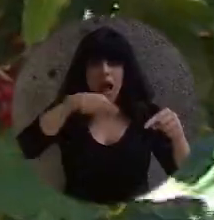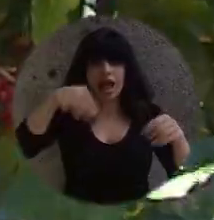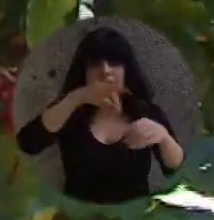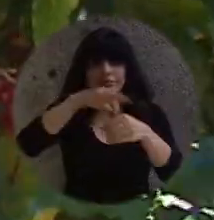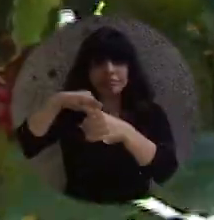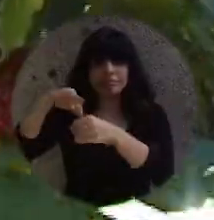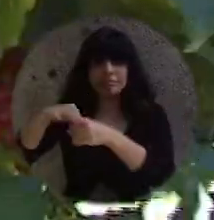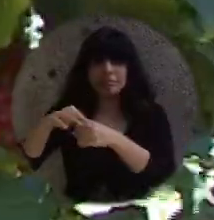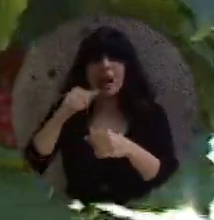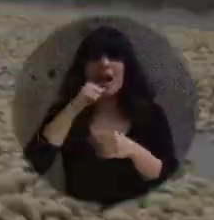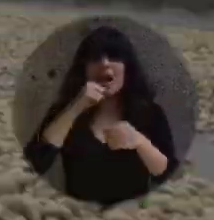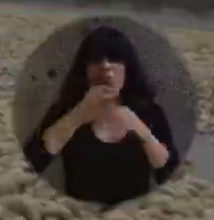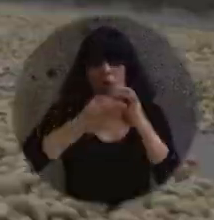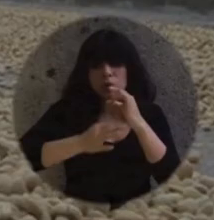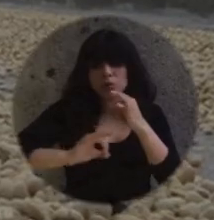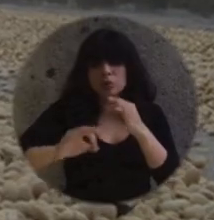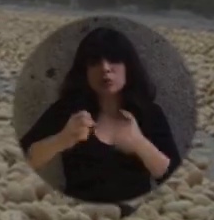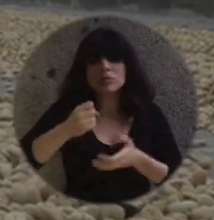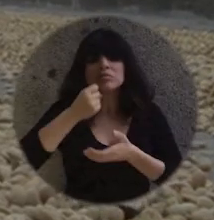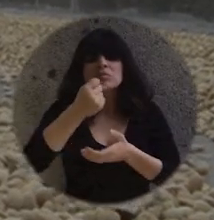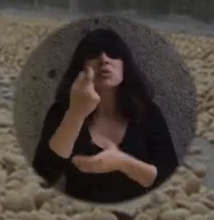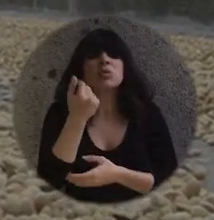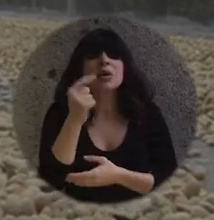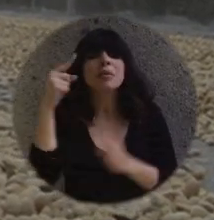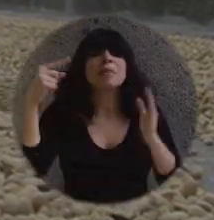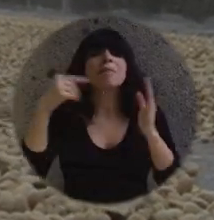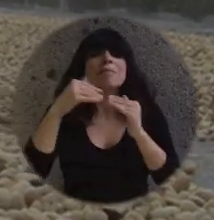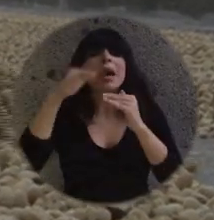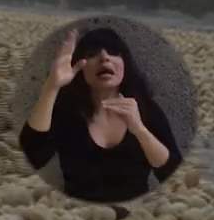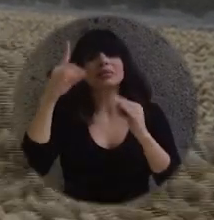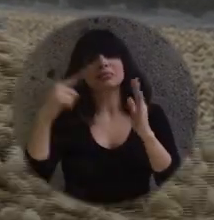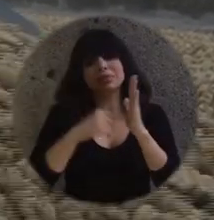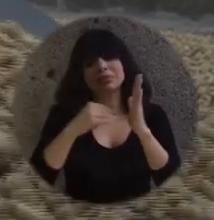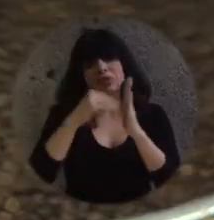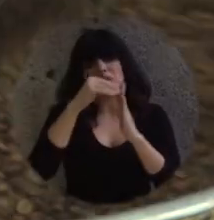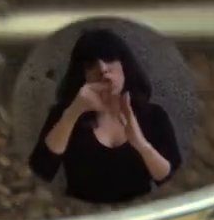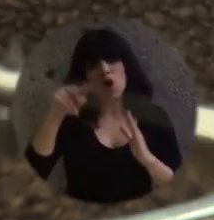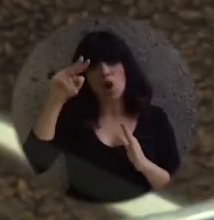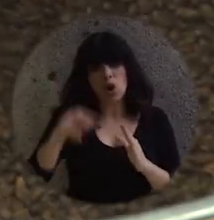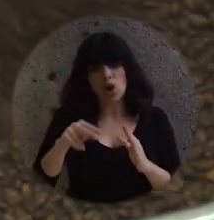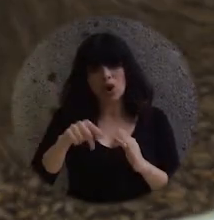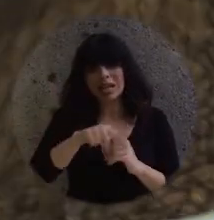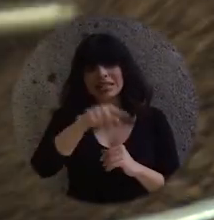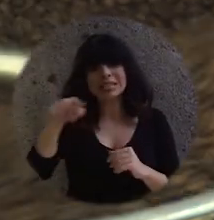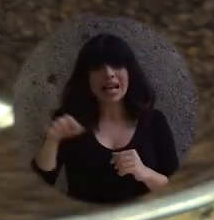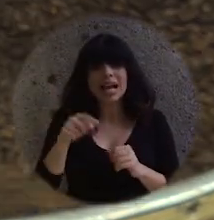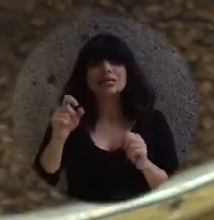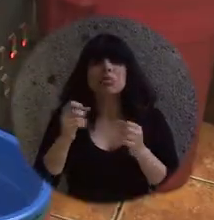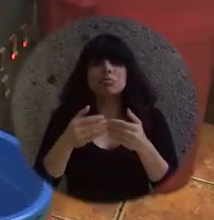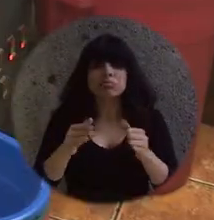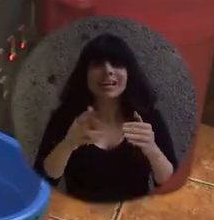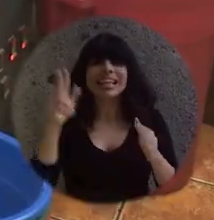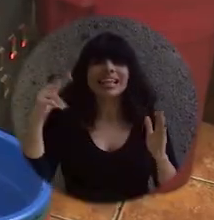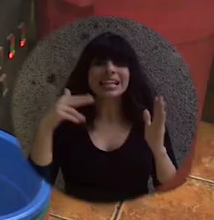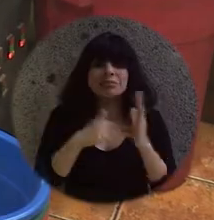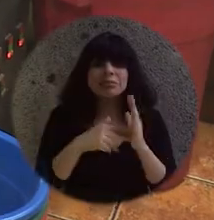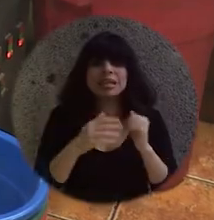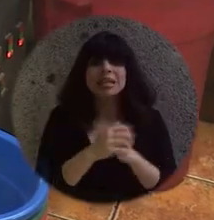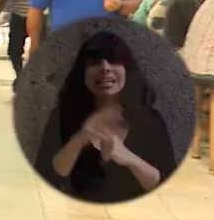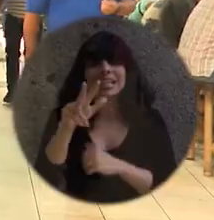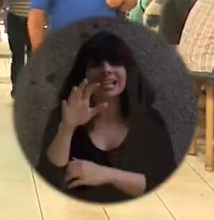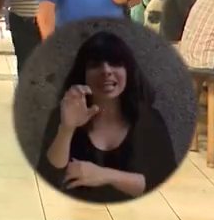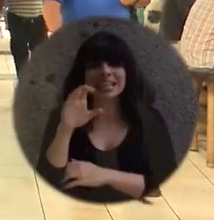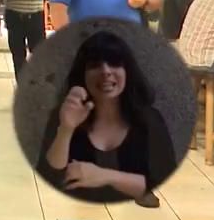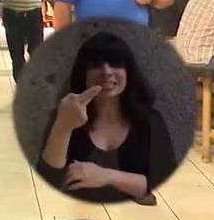drenajes, la inversión fue más de 1,000 millones de colones, con los cuales se rehabilitaron 3,500